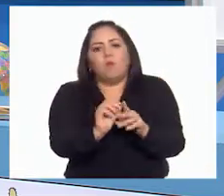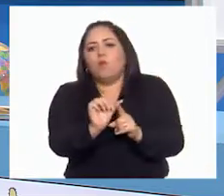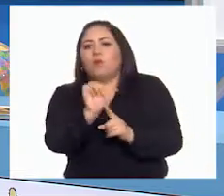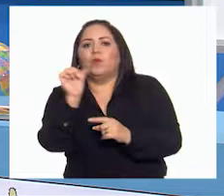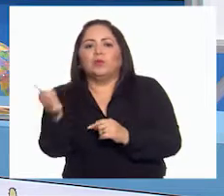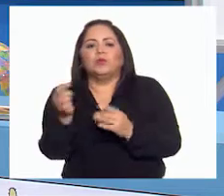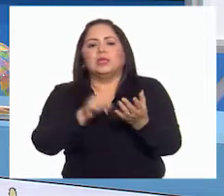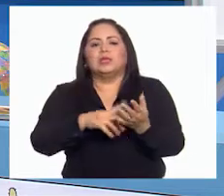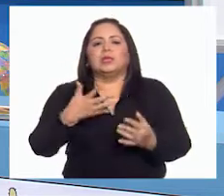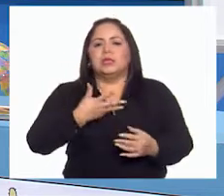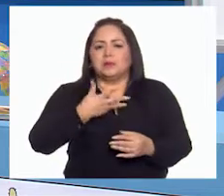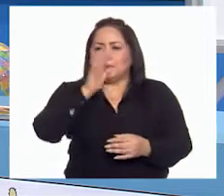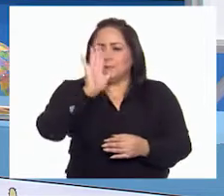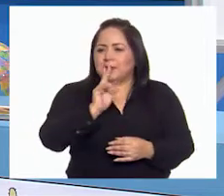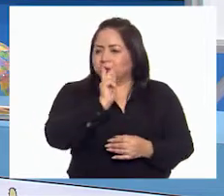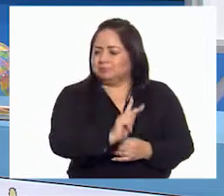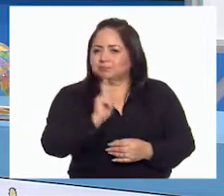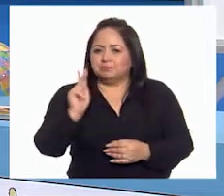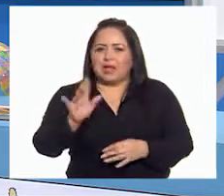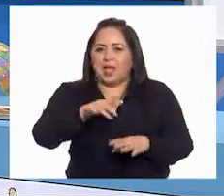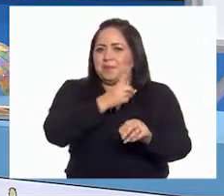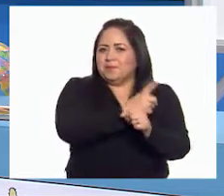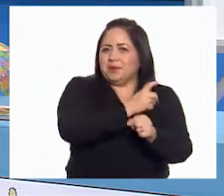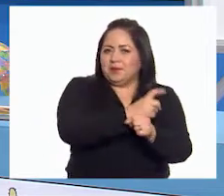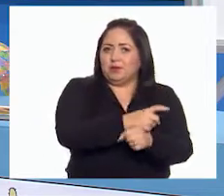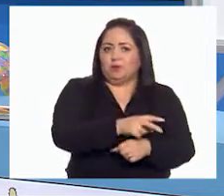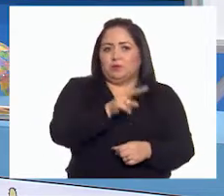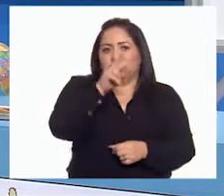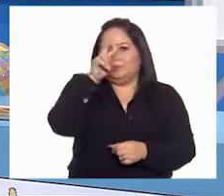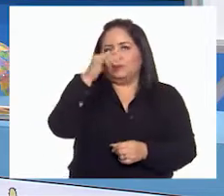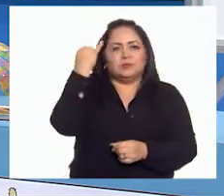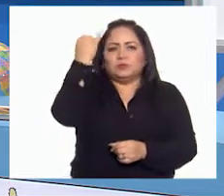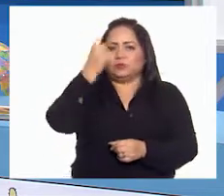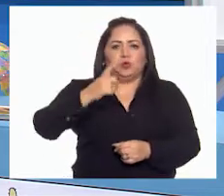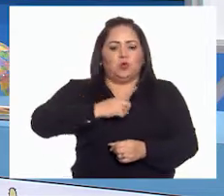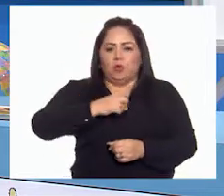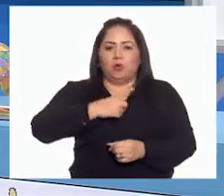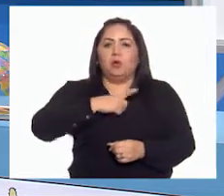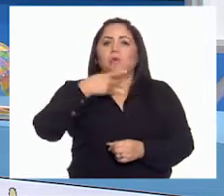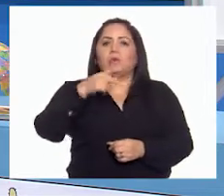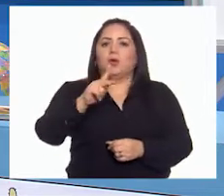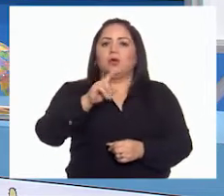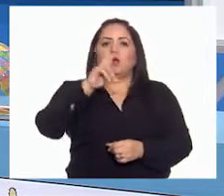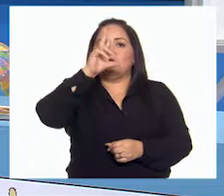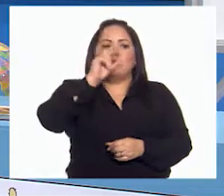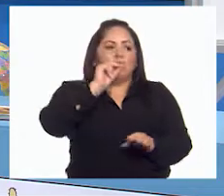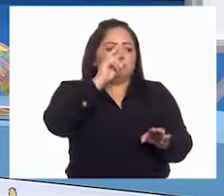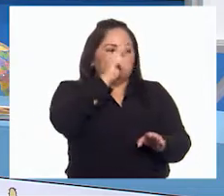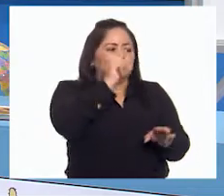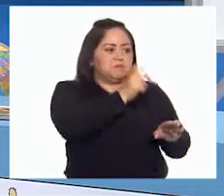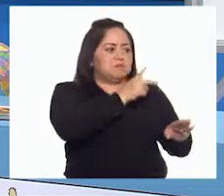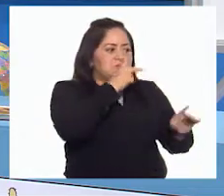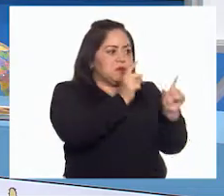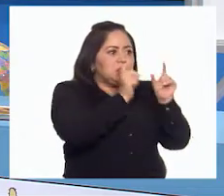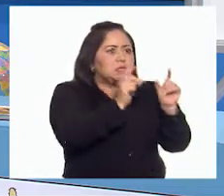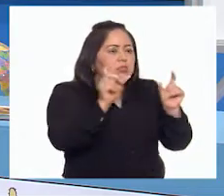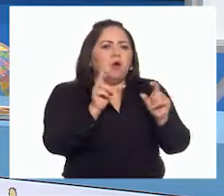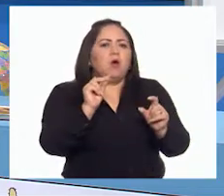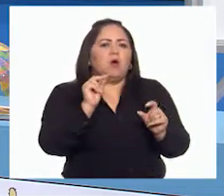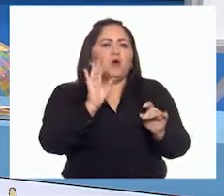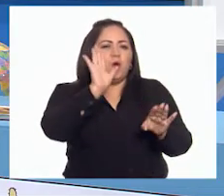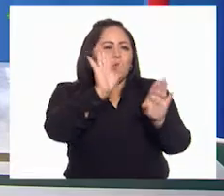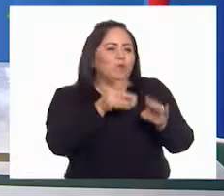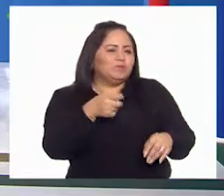que tenga una semejanza con la primera, real o imaginaria, sin respetar el sentido y significado de las